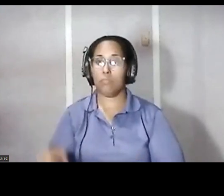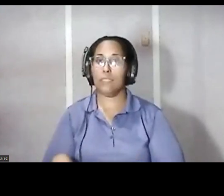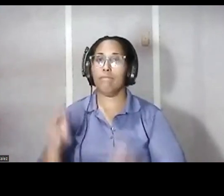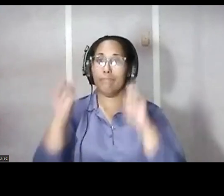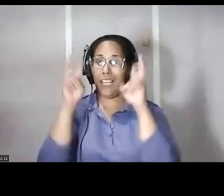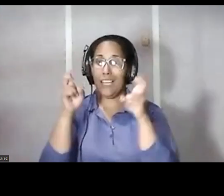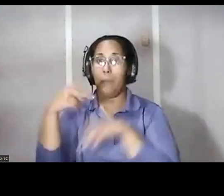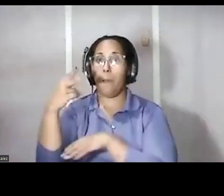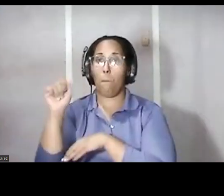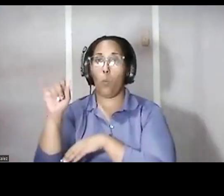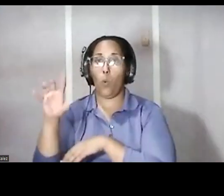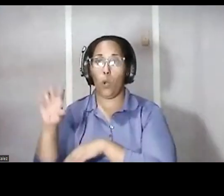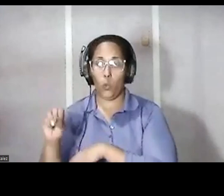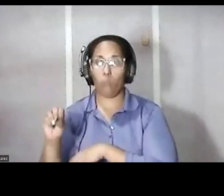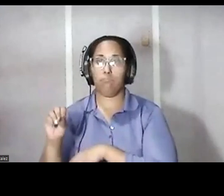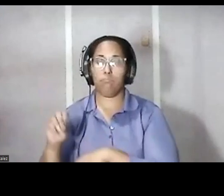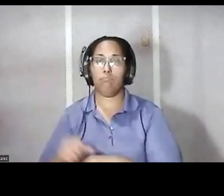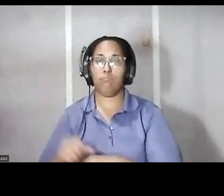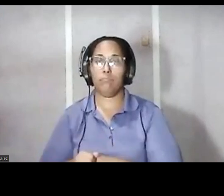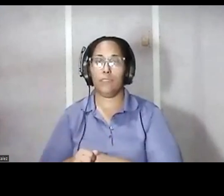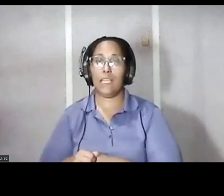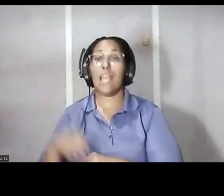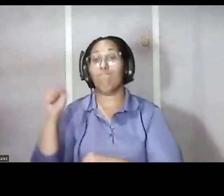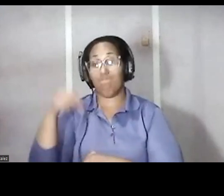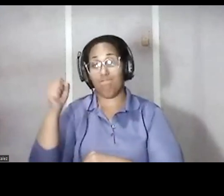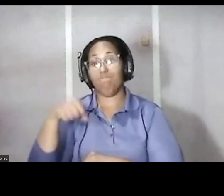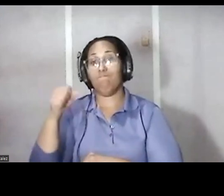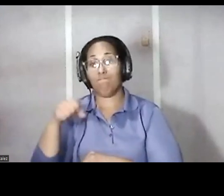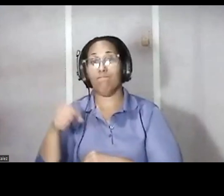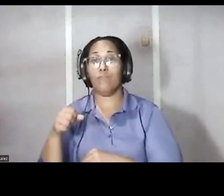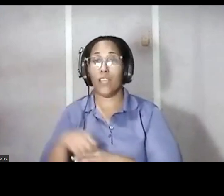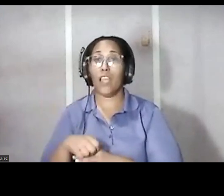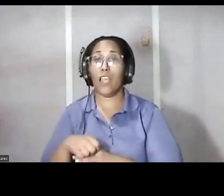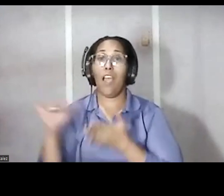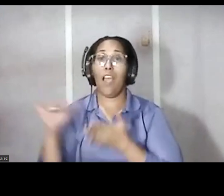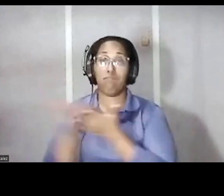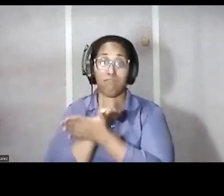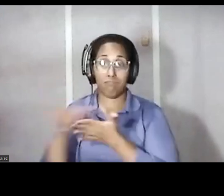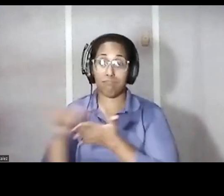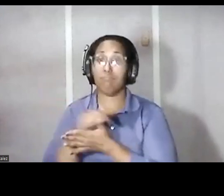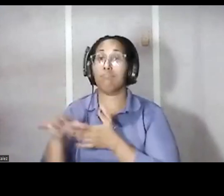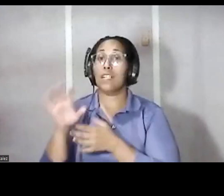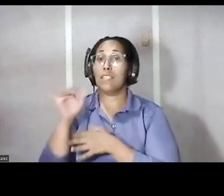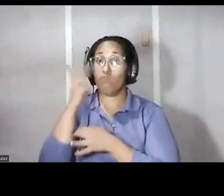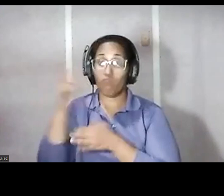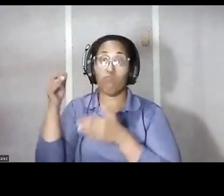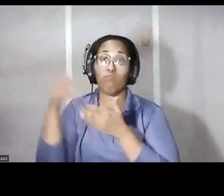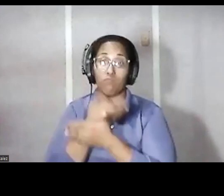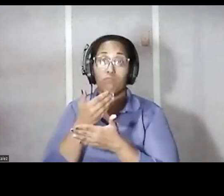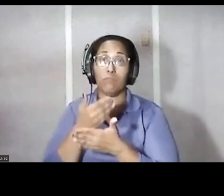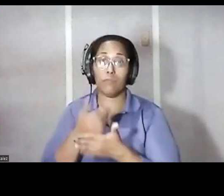polio. Así que, y ese sí, en este caso en Nueva York, pues sí se están viendo nuevos casos sobre el